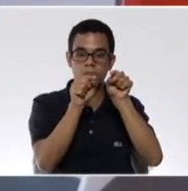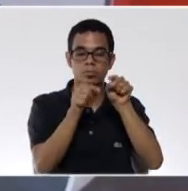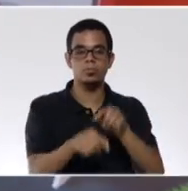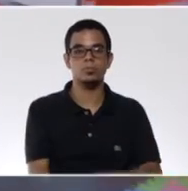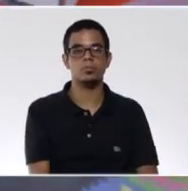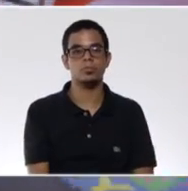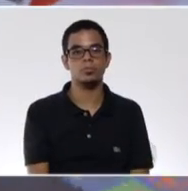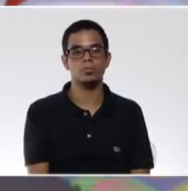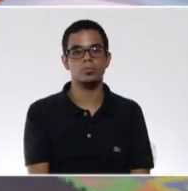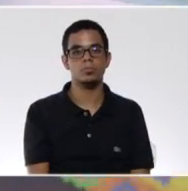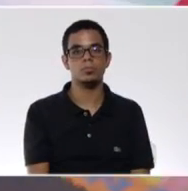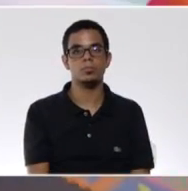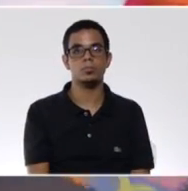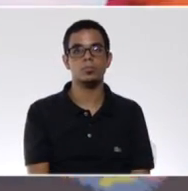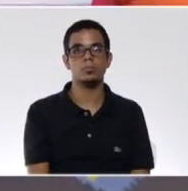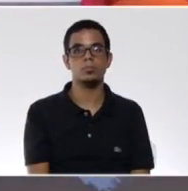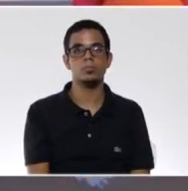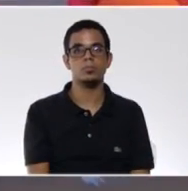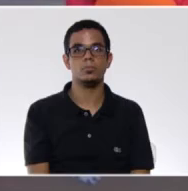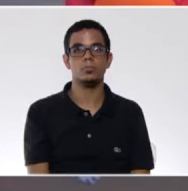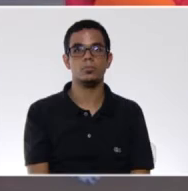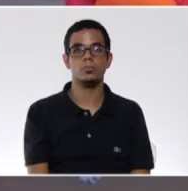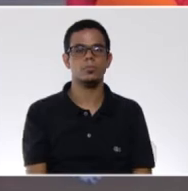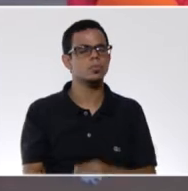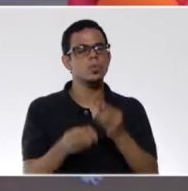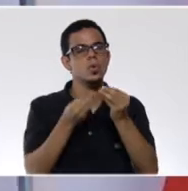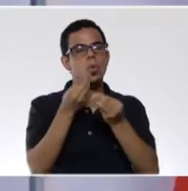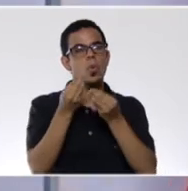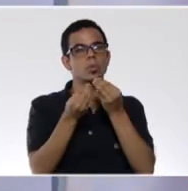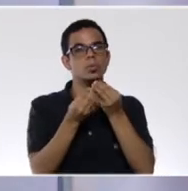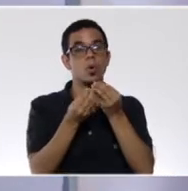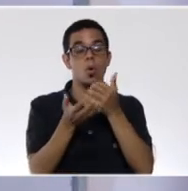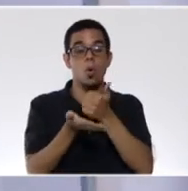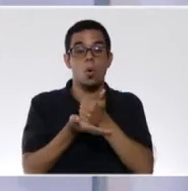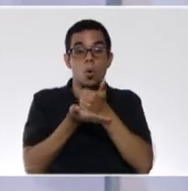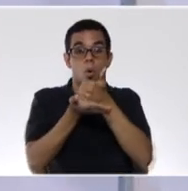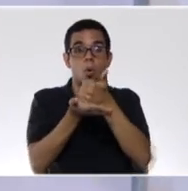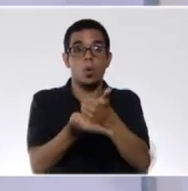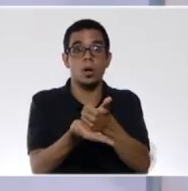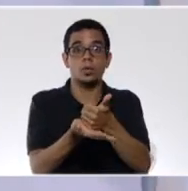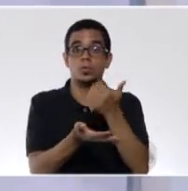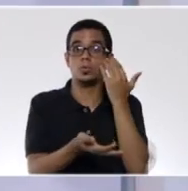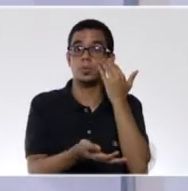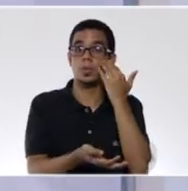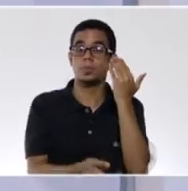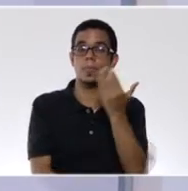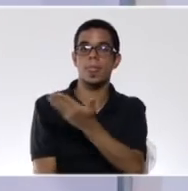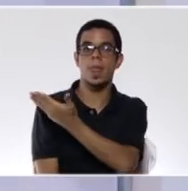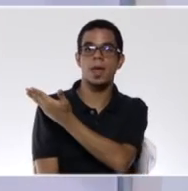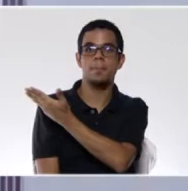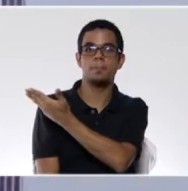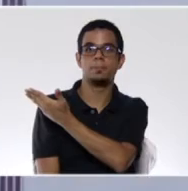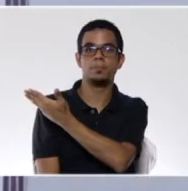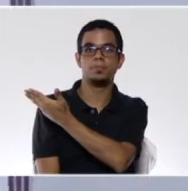Primeramente, el triángulo rectángulo, con la ayuda de la escuadra,